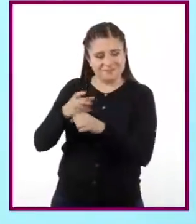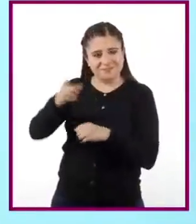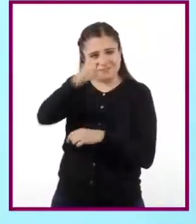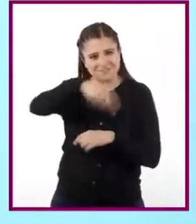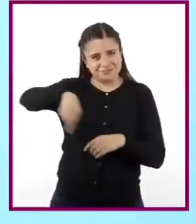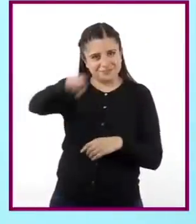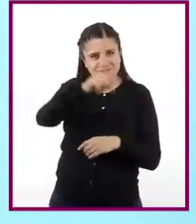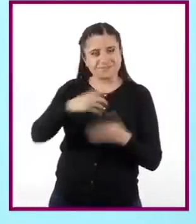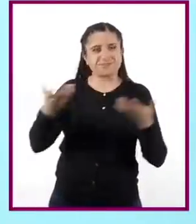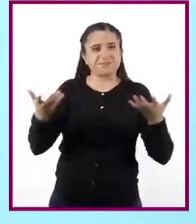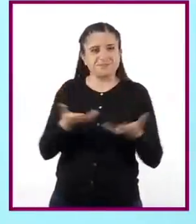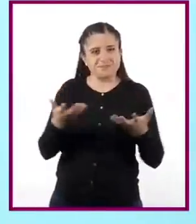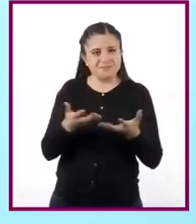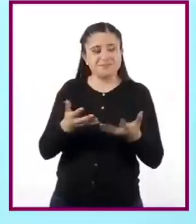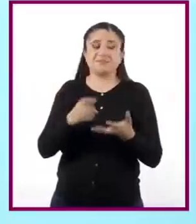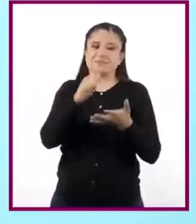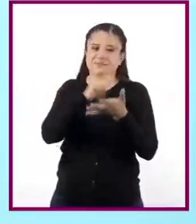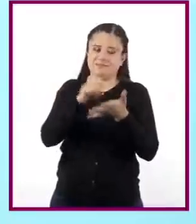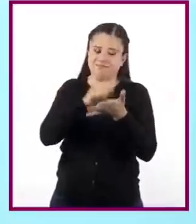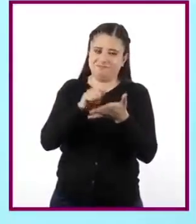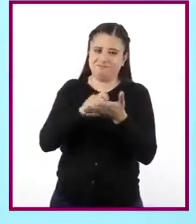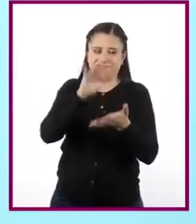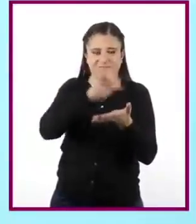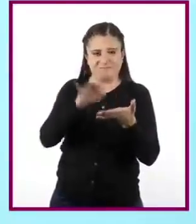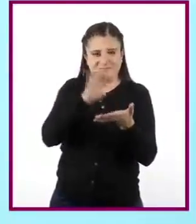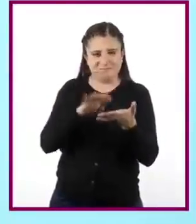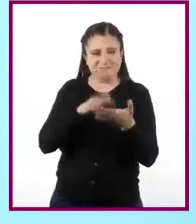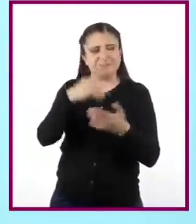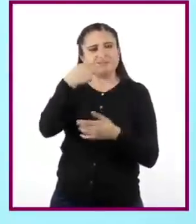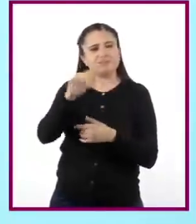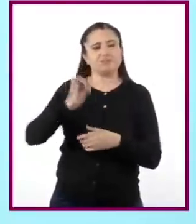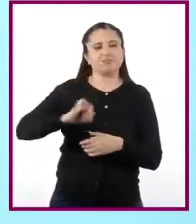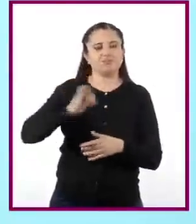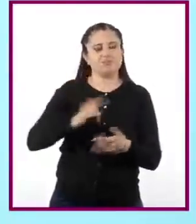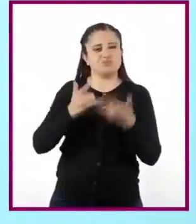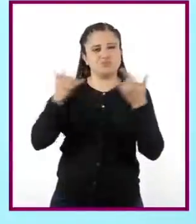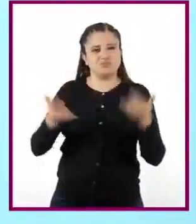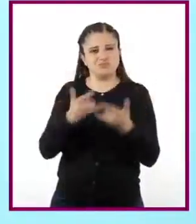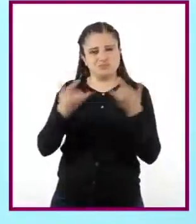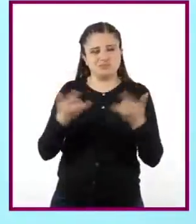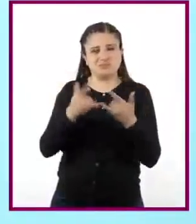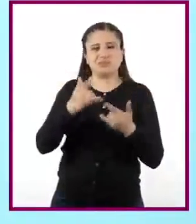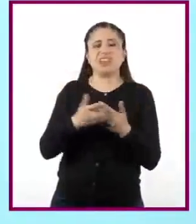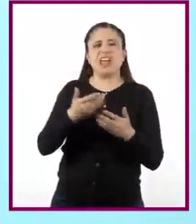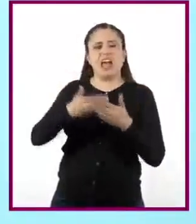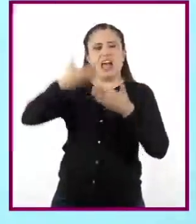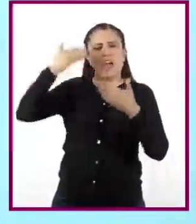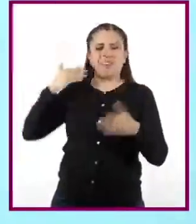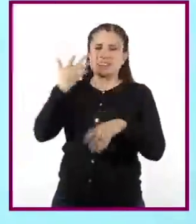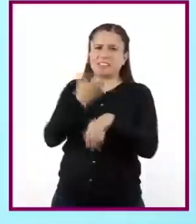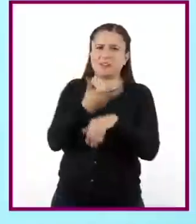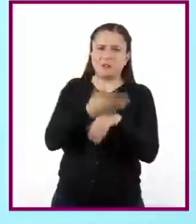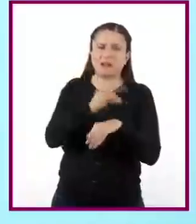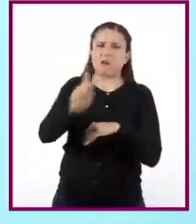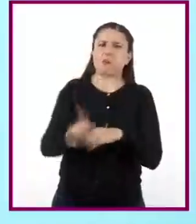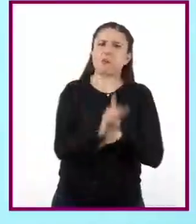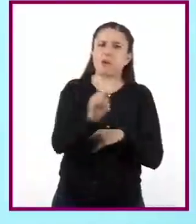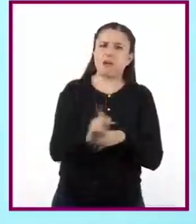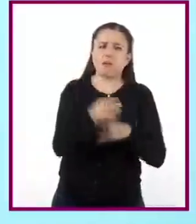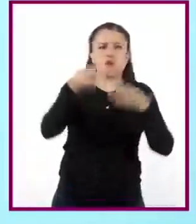invitarlos a que realicen la lectura de algunas leyendas del libro Antes de América, leyendas de los